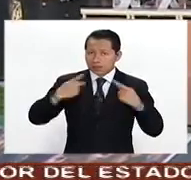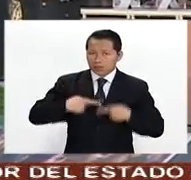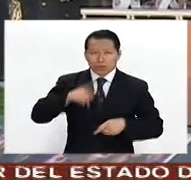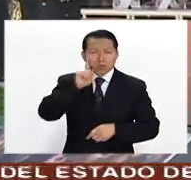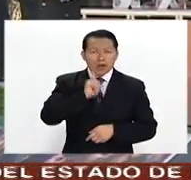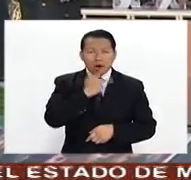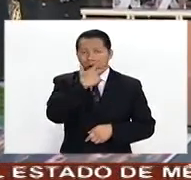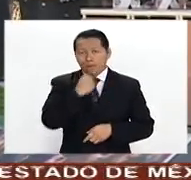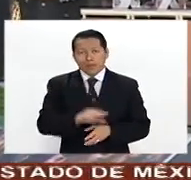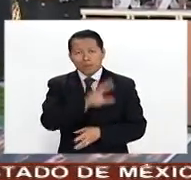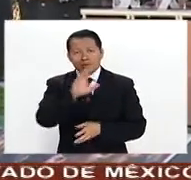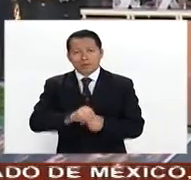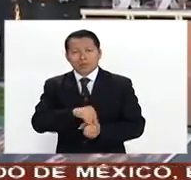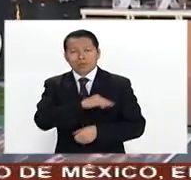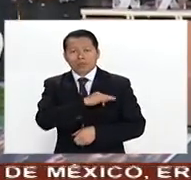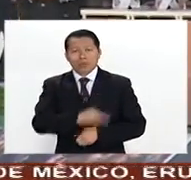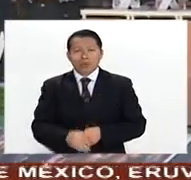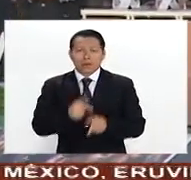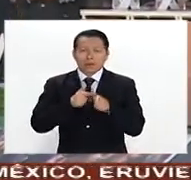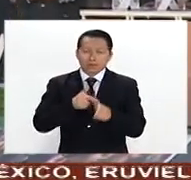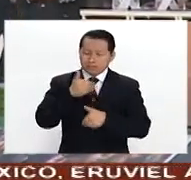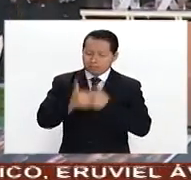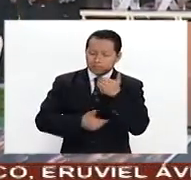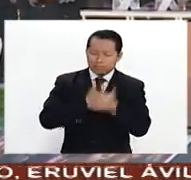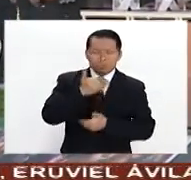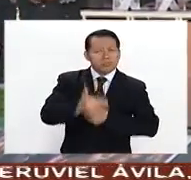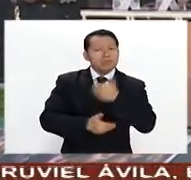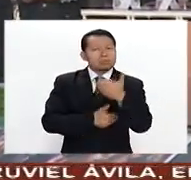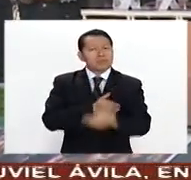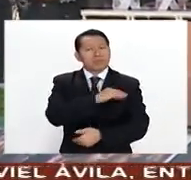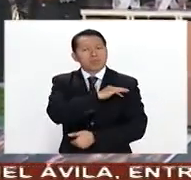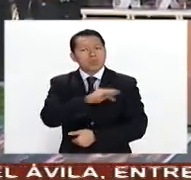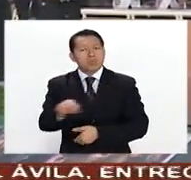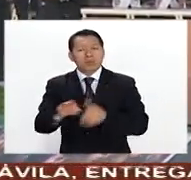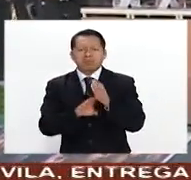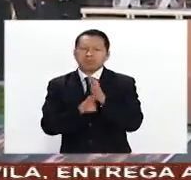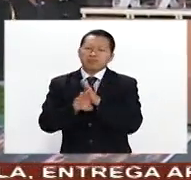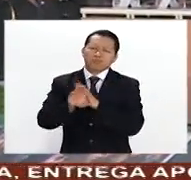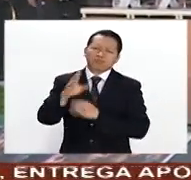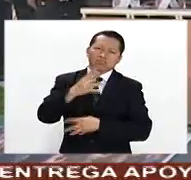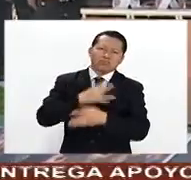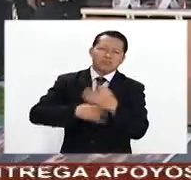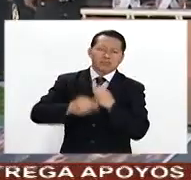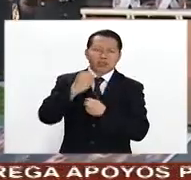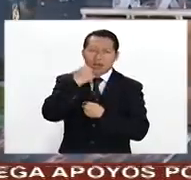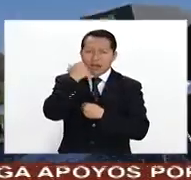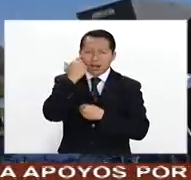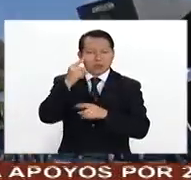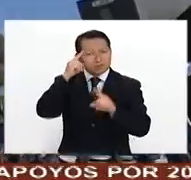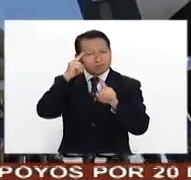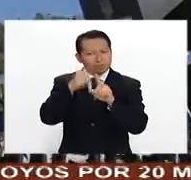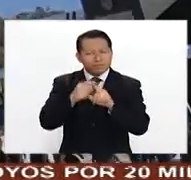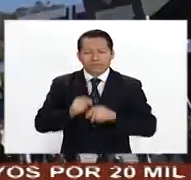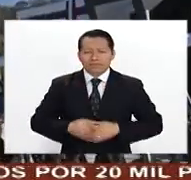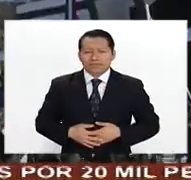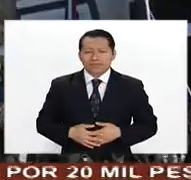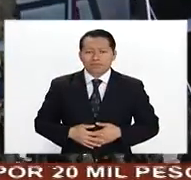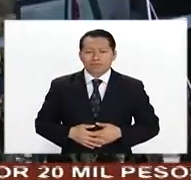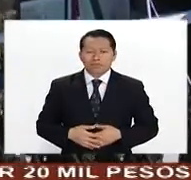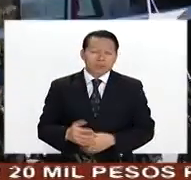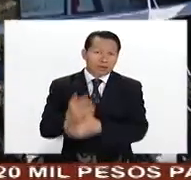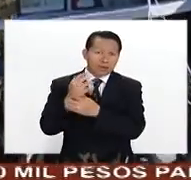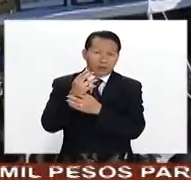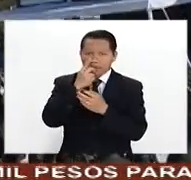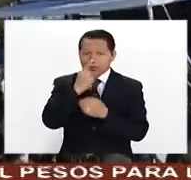nuestros mexicanos sigan desarrollando y alcanzando el país que todos buscamos. Esto lo dijo